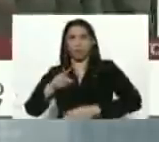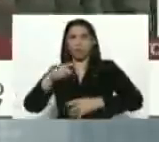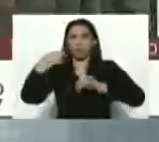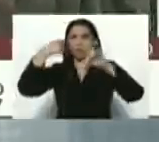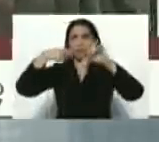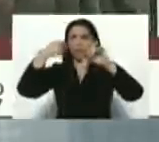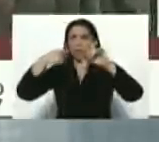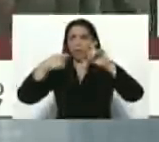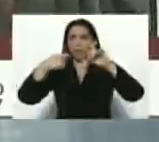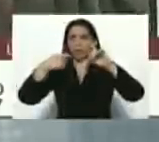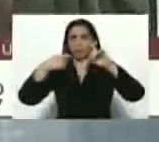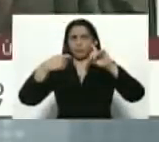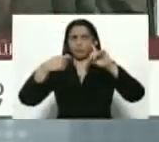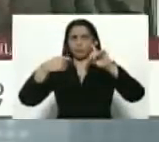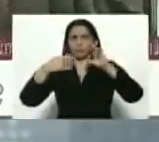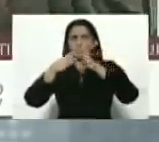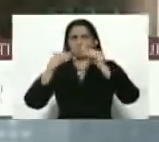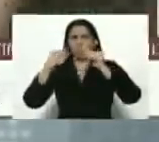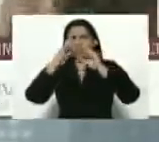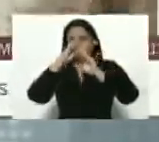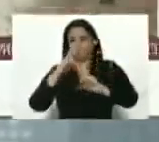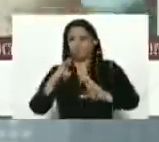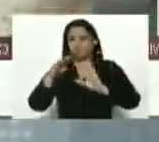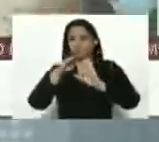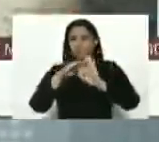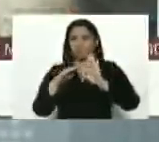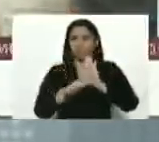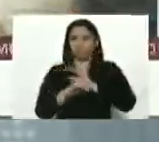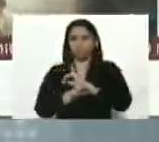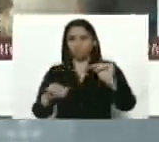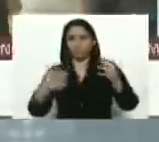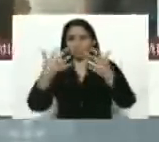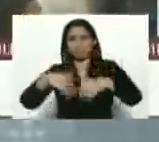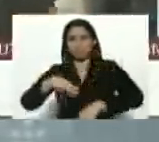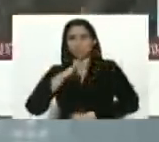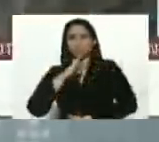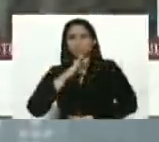todo respetando las medidas. Ya las agencias bancarias esta